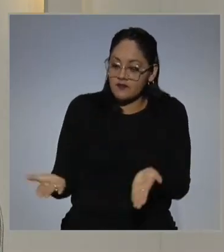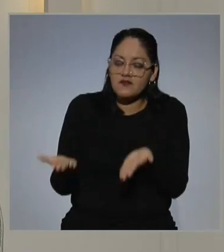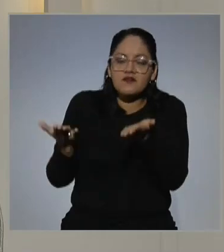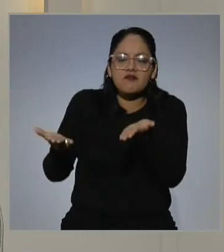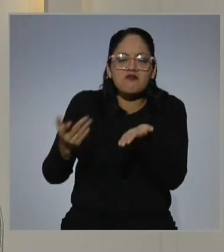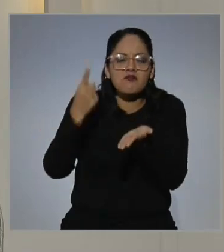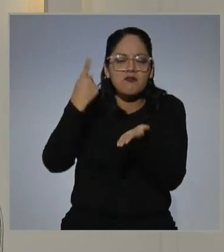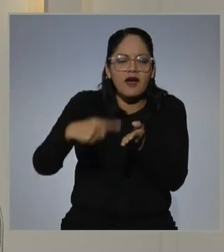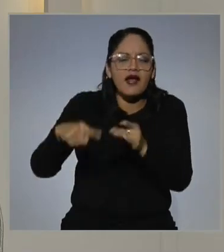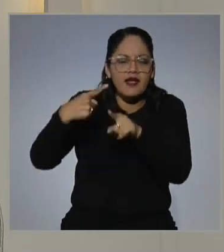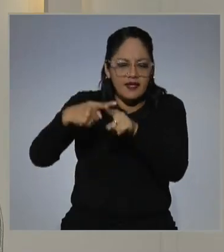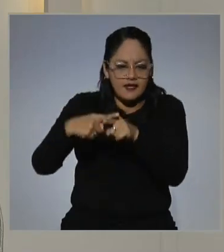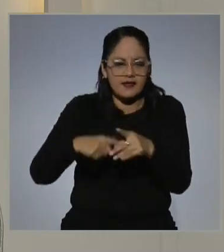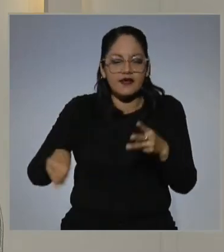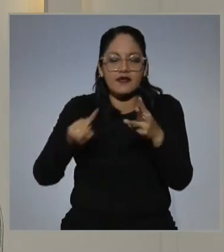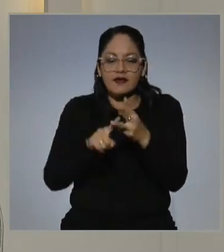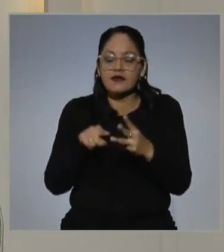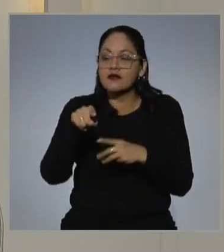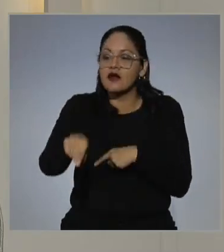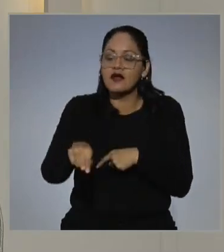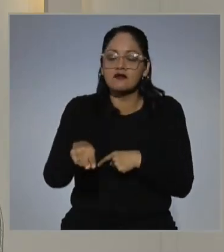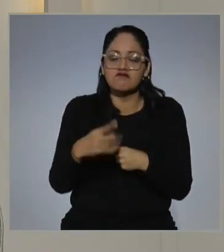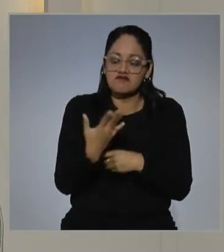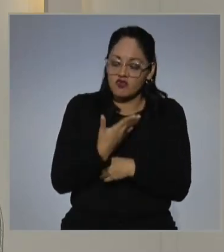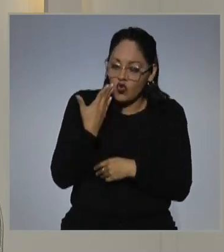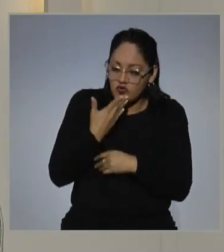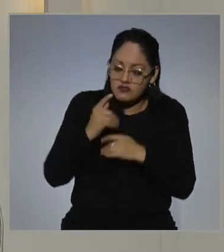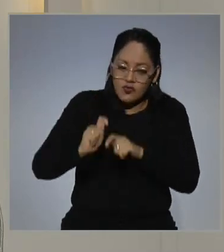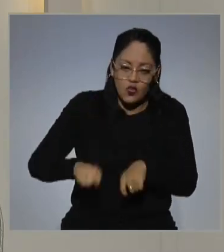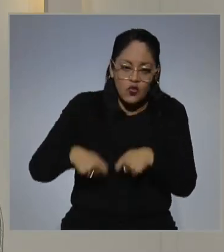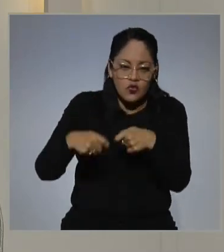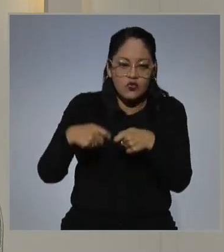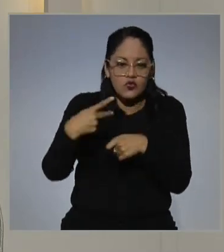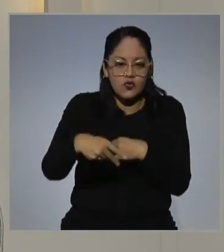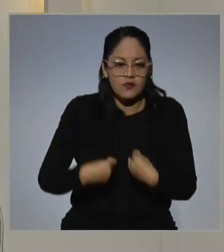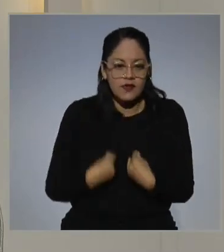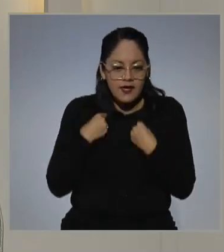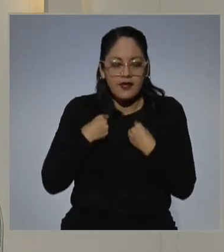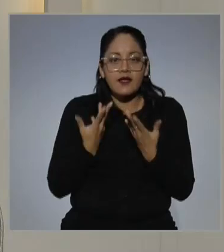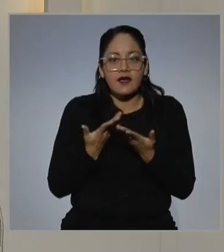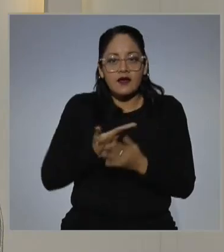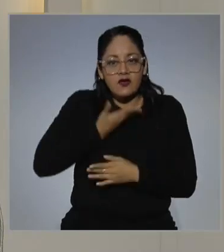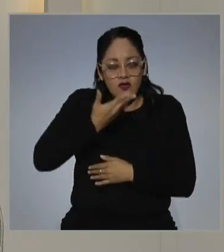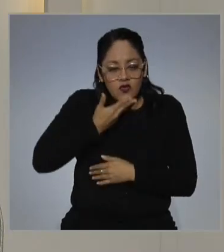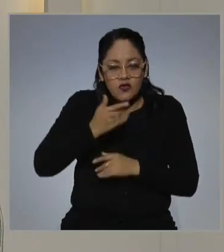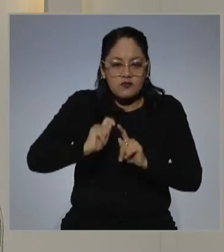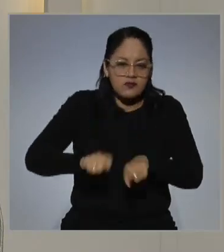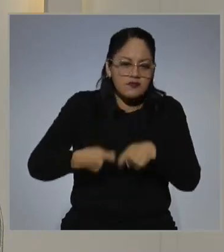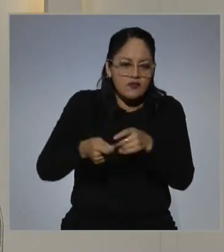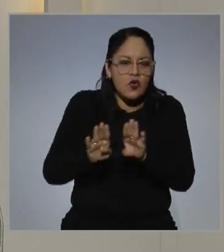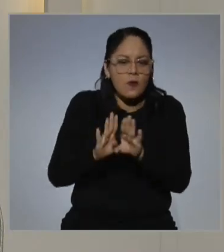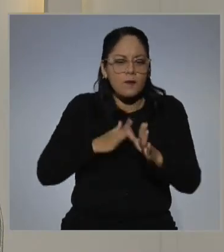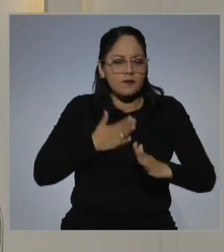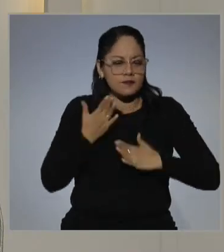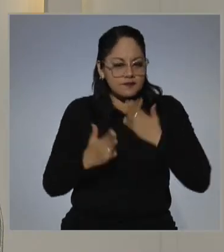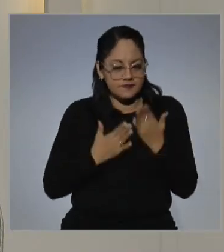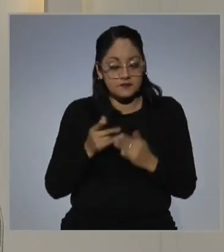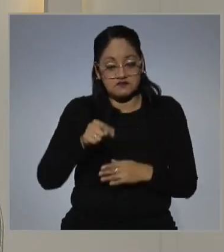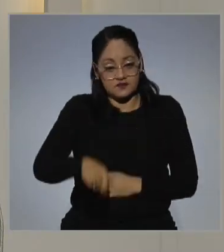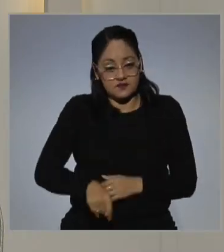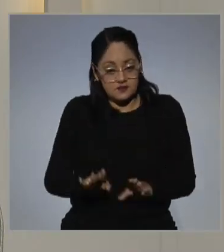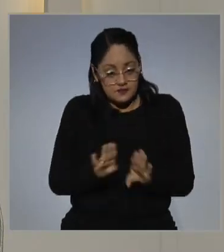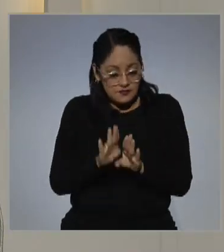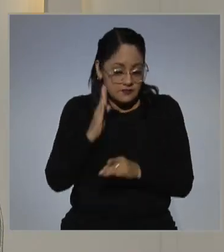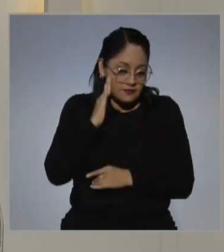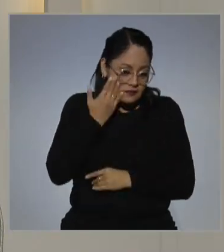cuáles son las tradiciones en sus tierras, en sus casas, ustedes cómo celebran esta gran tradición mexicana y lo pueden hacer a través